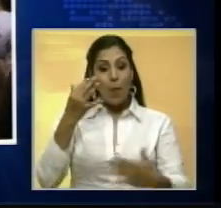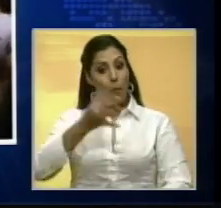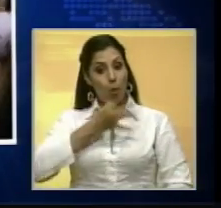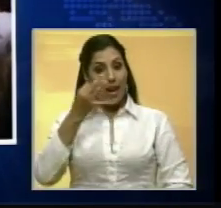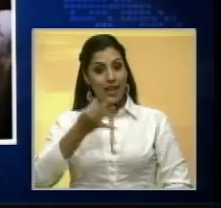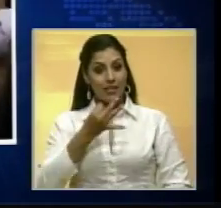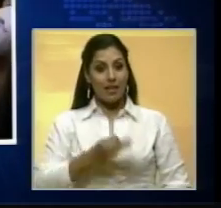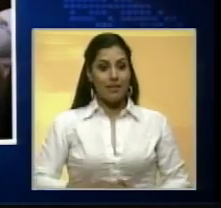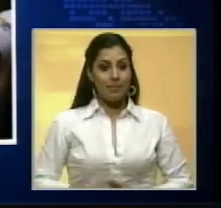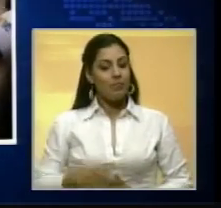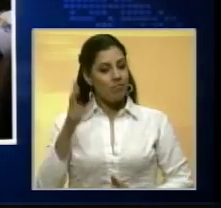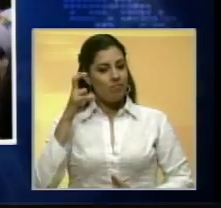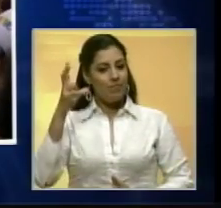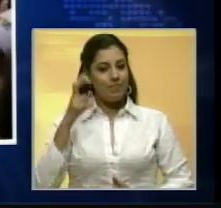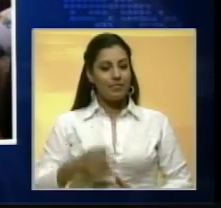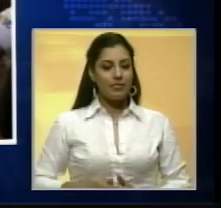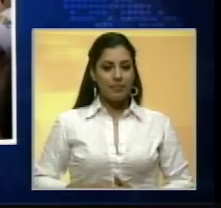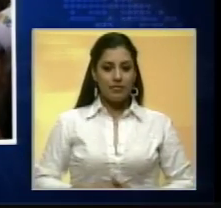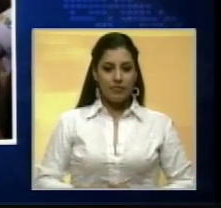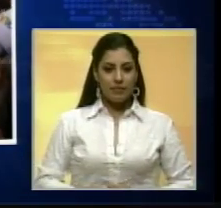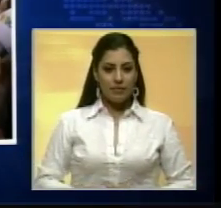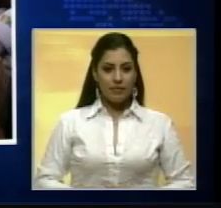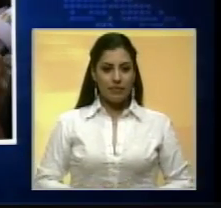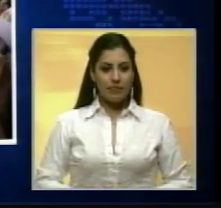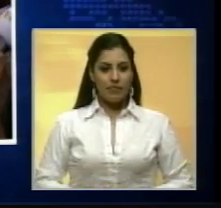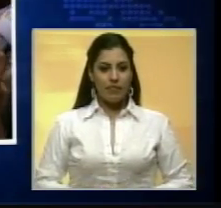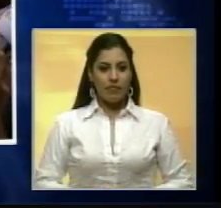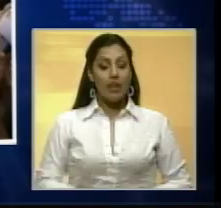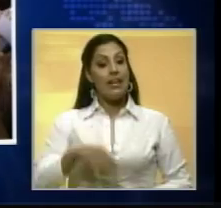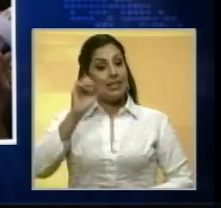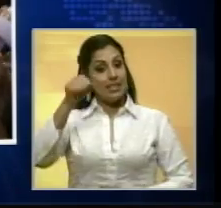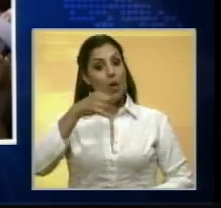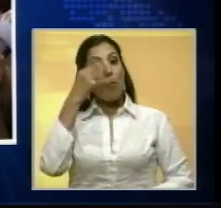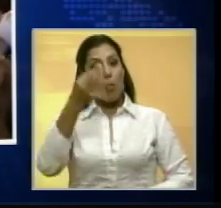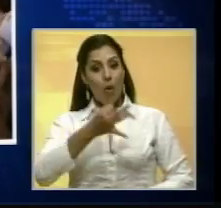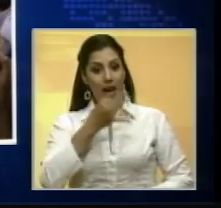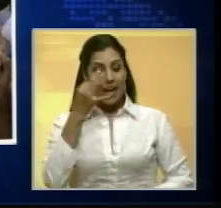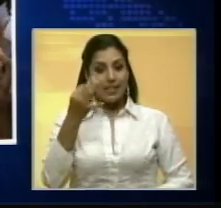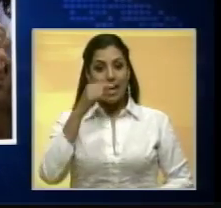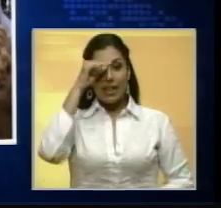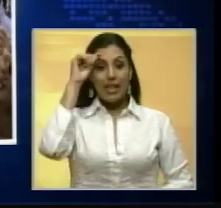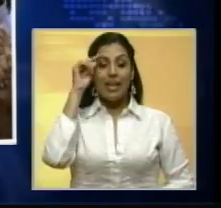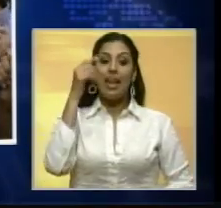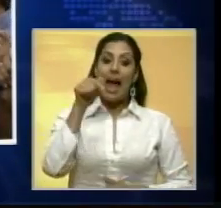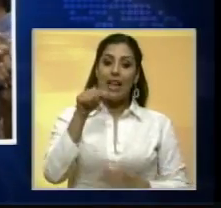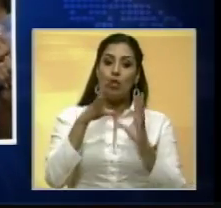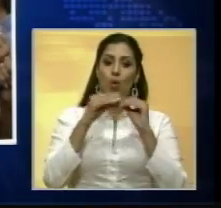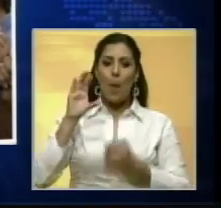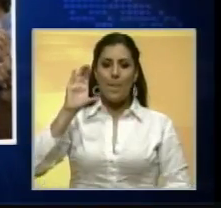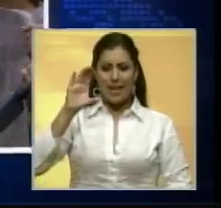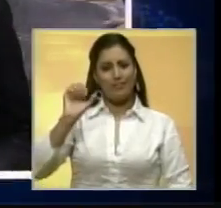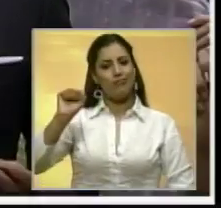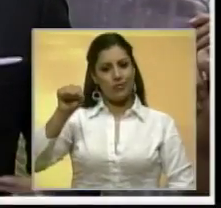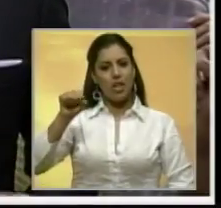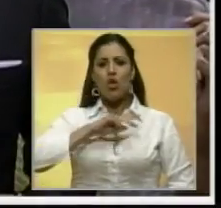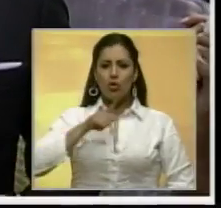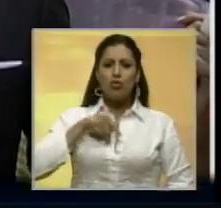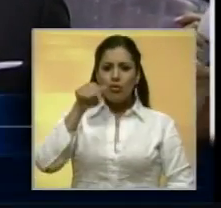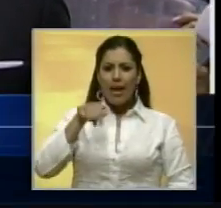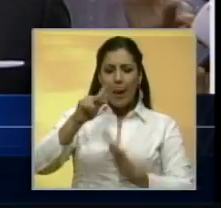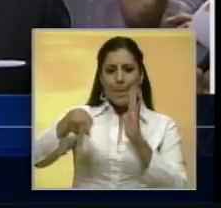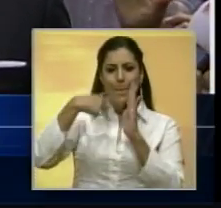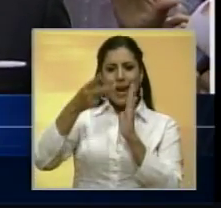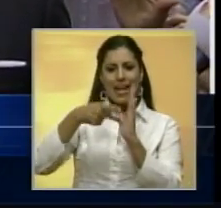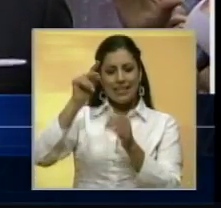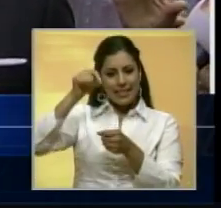buenas tardes, Euclides. Te escuchamos. Así es, buenas tardes, Andrina, a ti, a todo el país. En efecto, nos encontramos en la Plaza